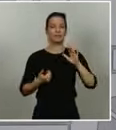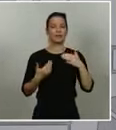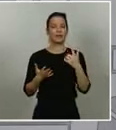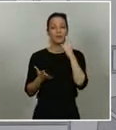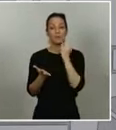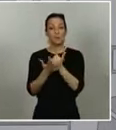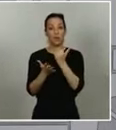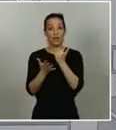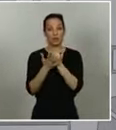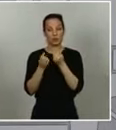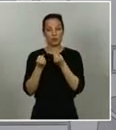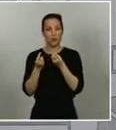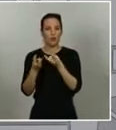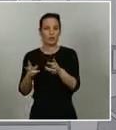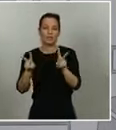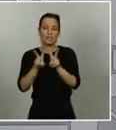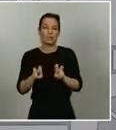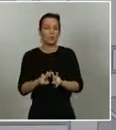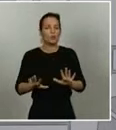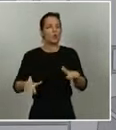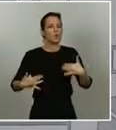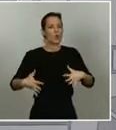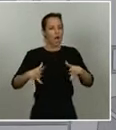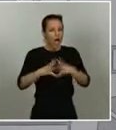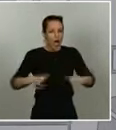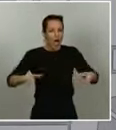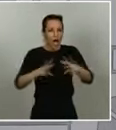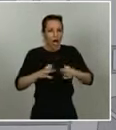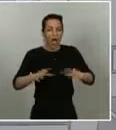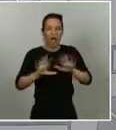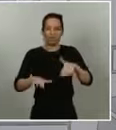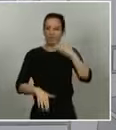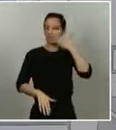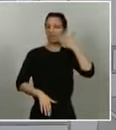estudio enormemente ambicioso del que estamos realmente muy orgullosos.